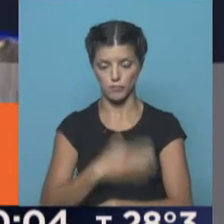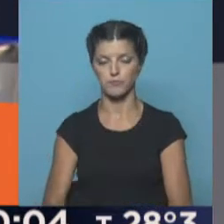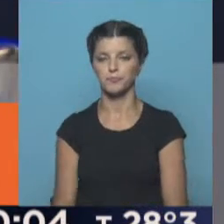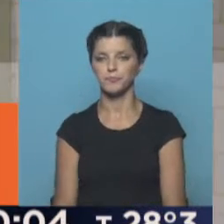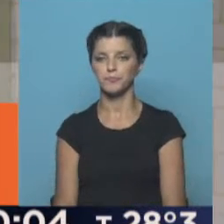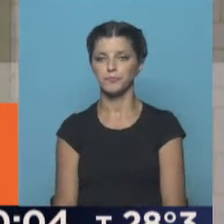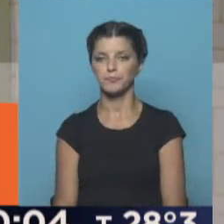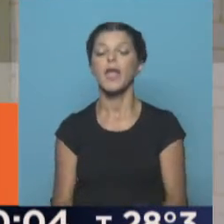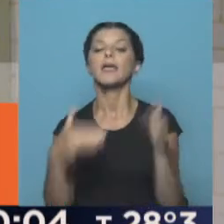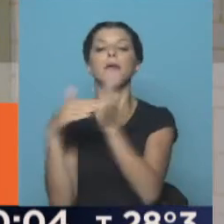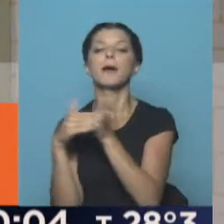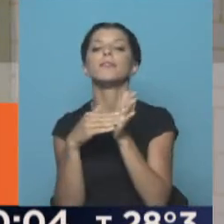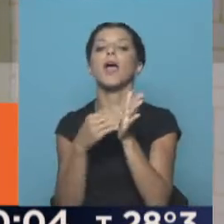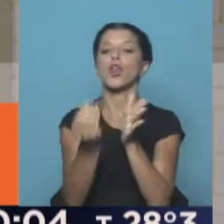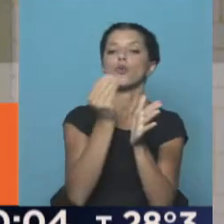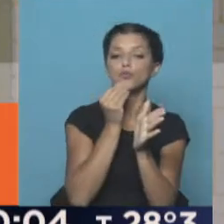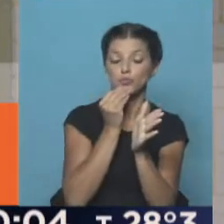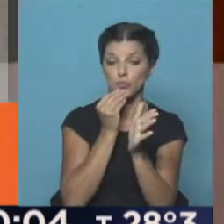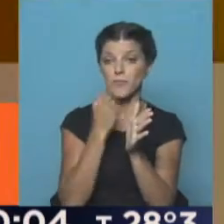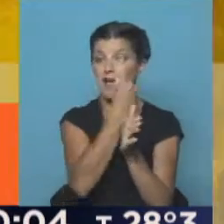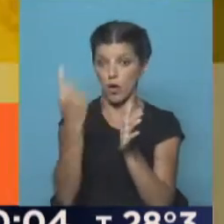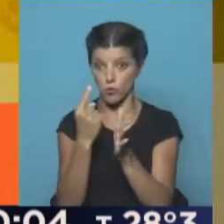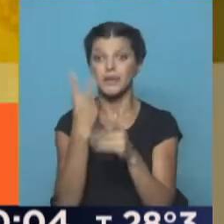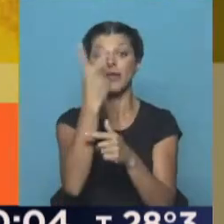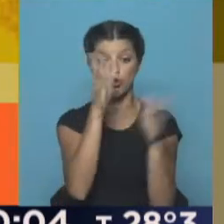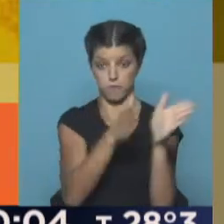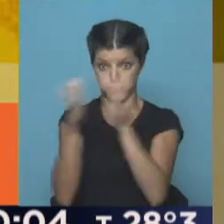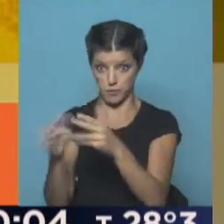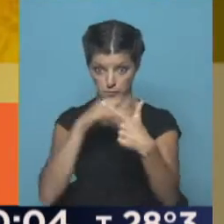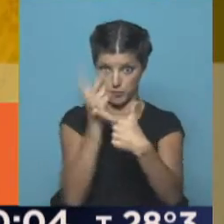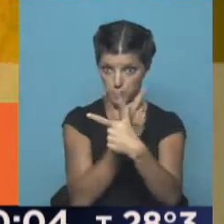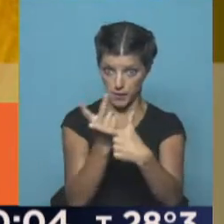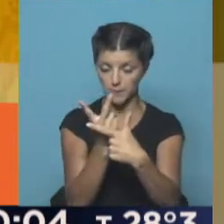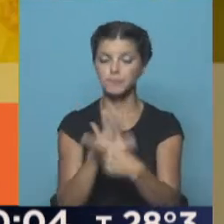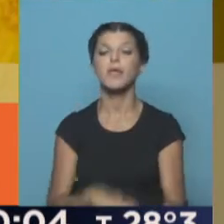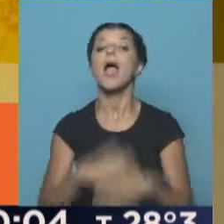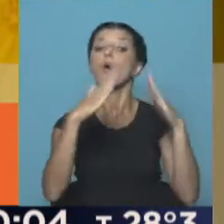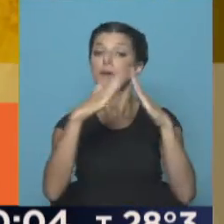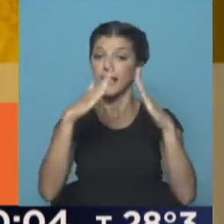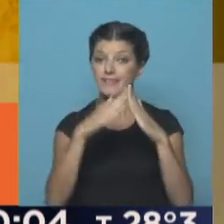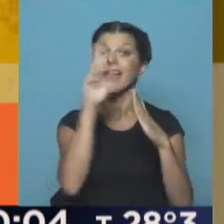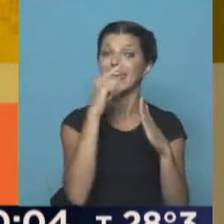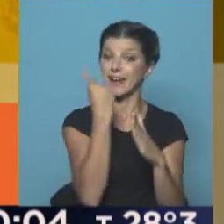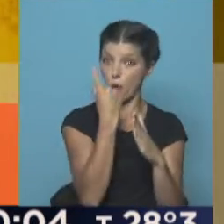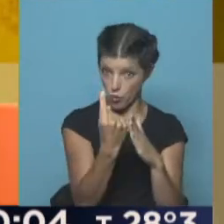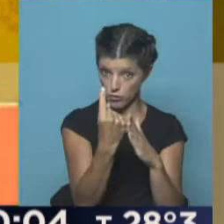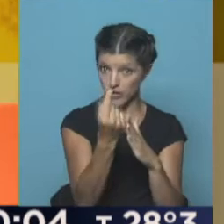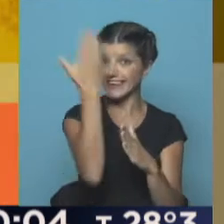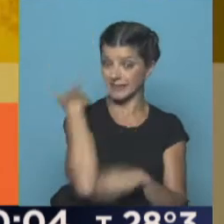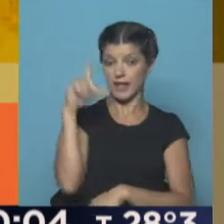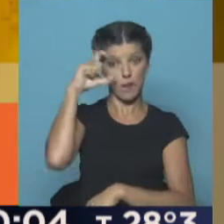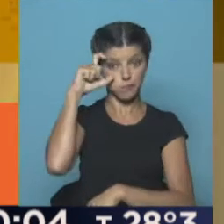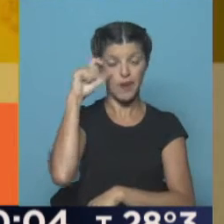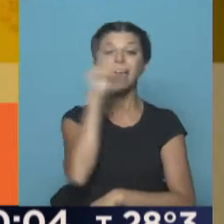según el nivel de consumo y en dos tramos así para los hogares de la tarifa r 1 que pagaron en enero